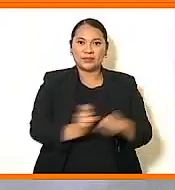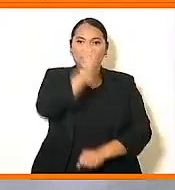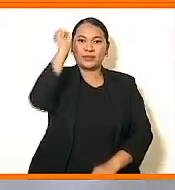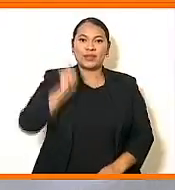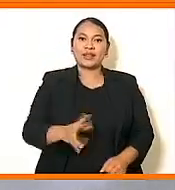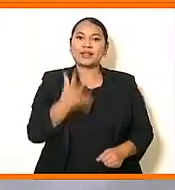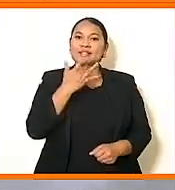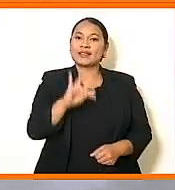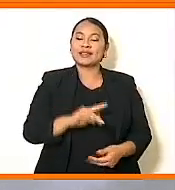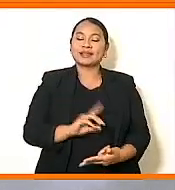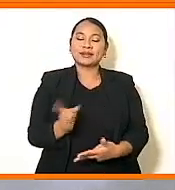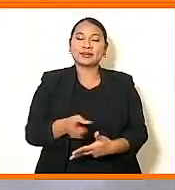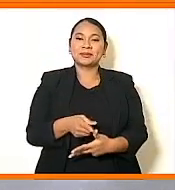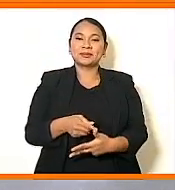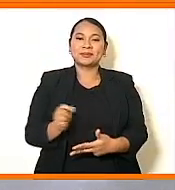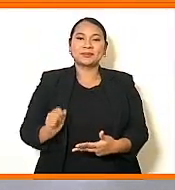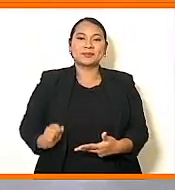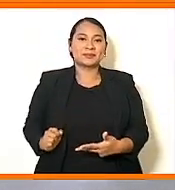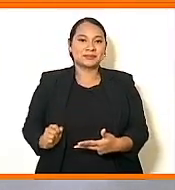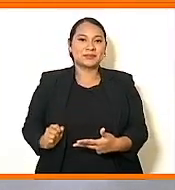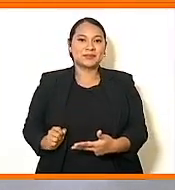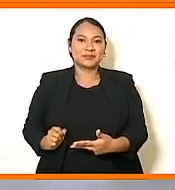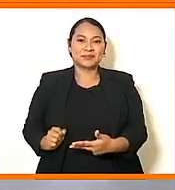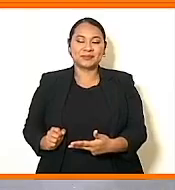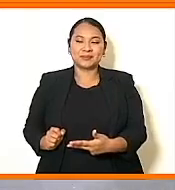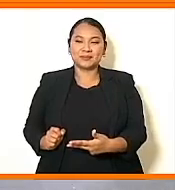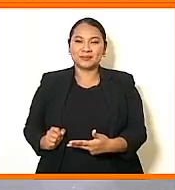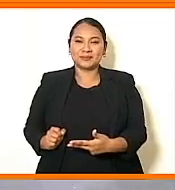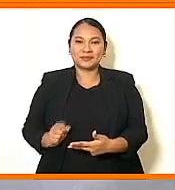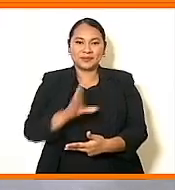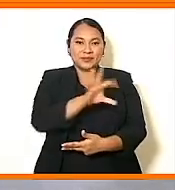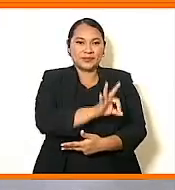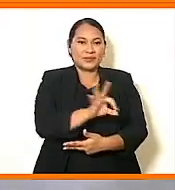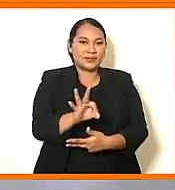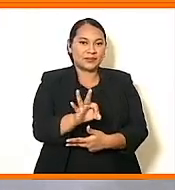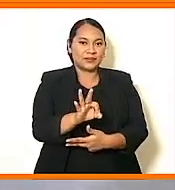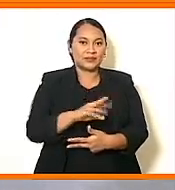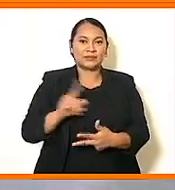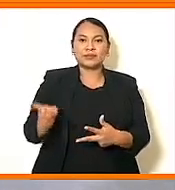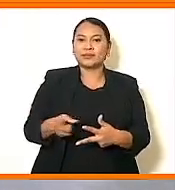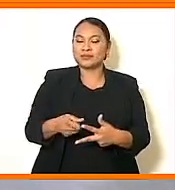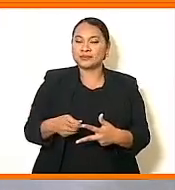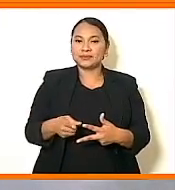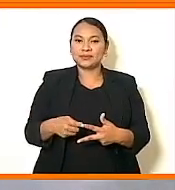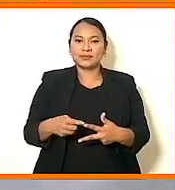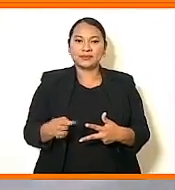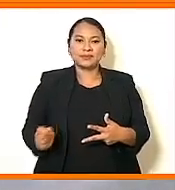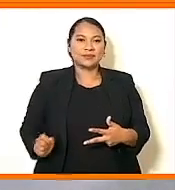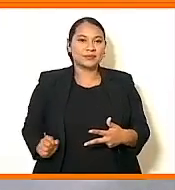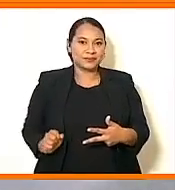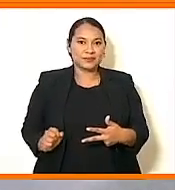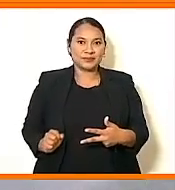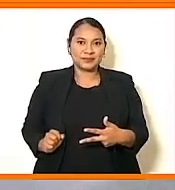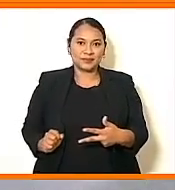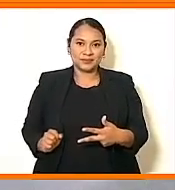suerte, porque es el 99. Segundo número favorecido,